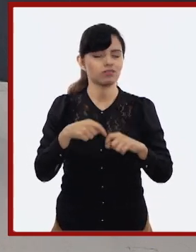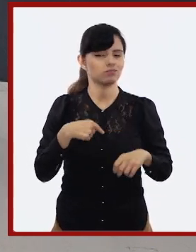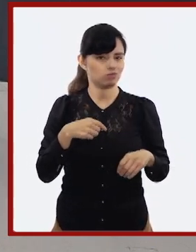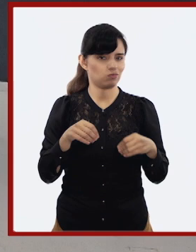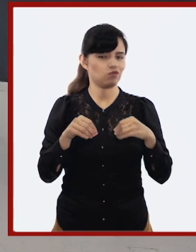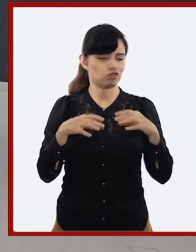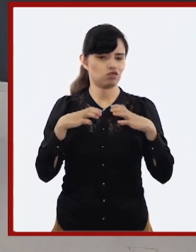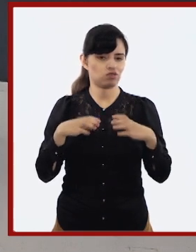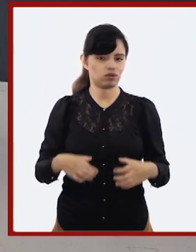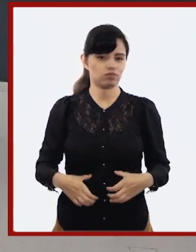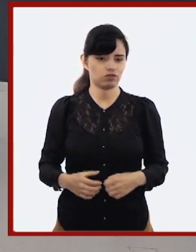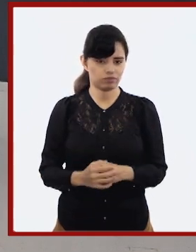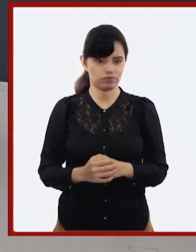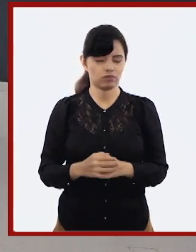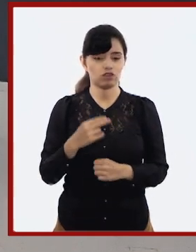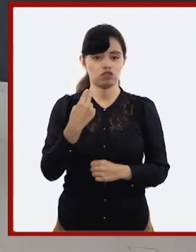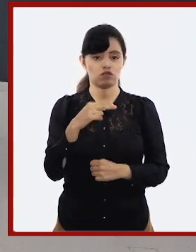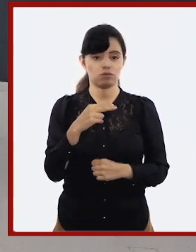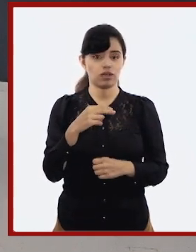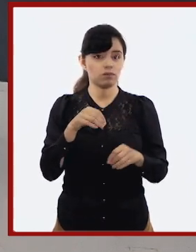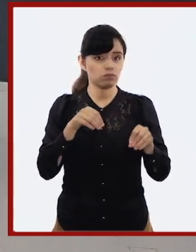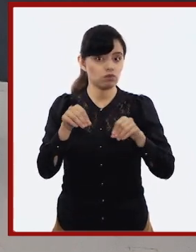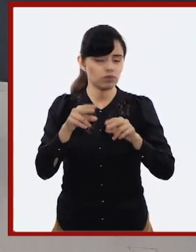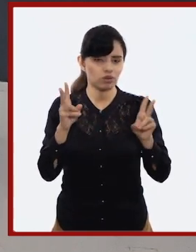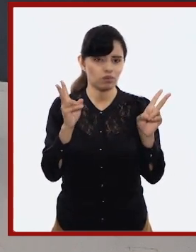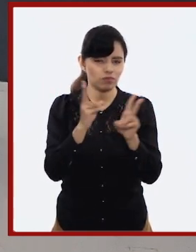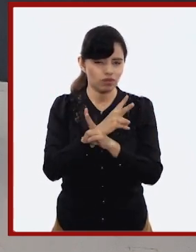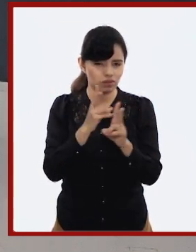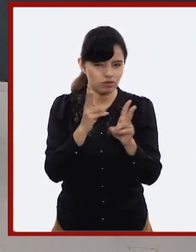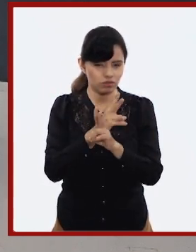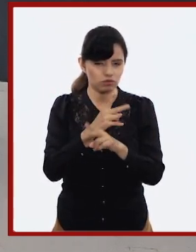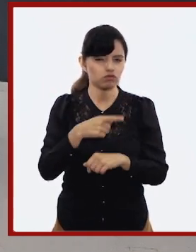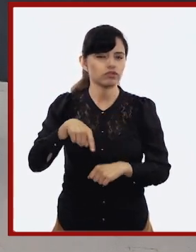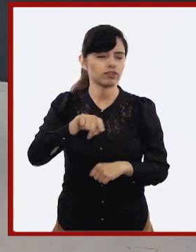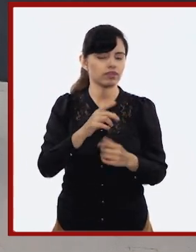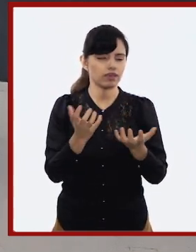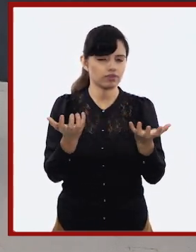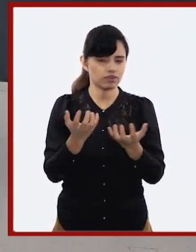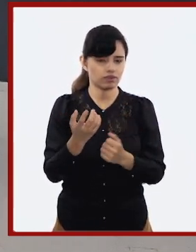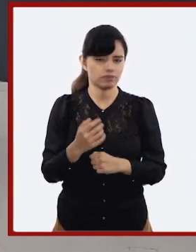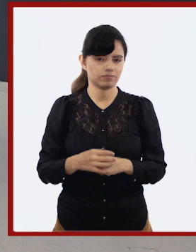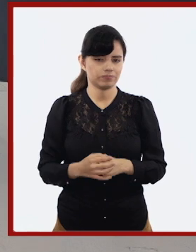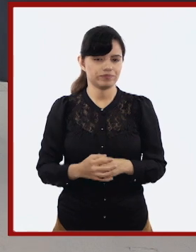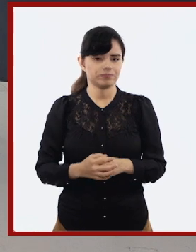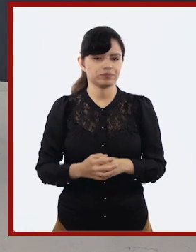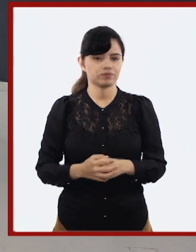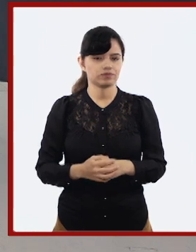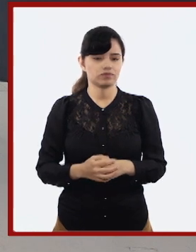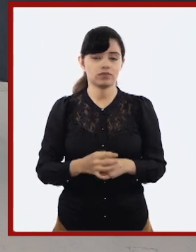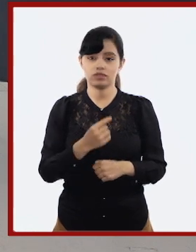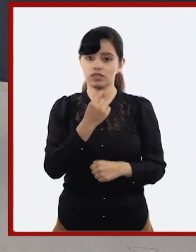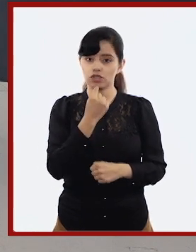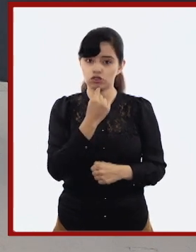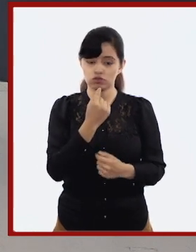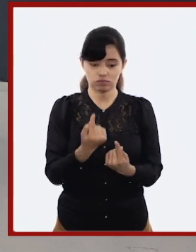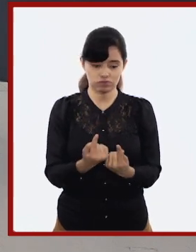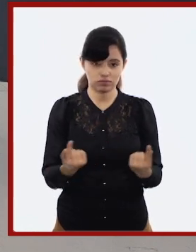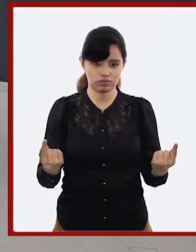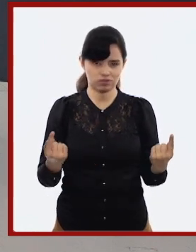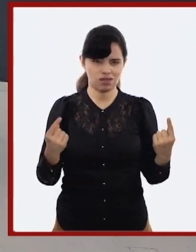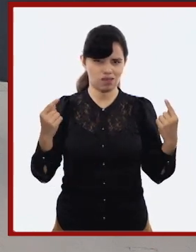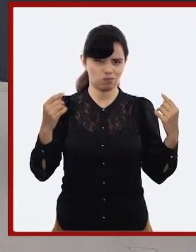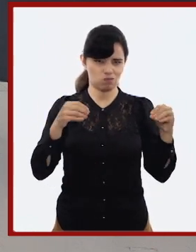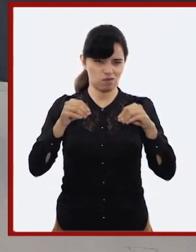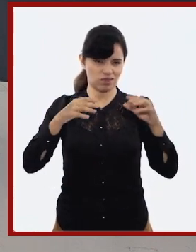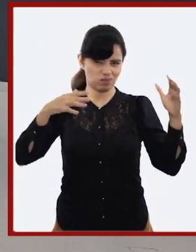llama movimiento del viento. ¿Qué es lo que vamos a hacer? Le vamos a pedir a nuestros niñas y niños que muevan los brazos